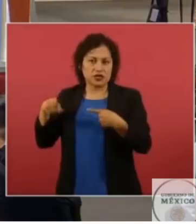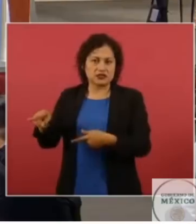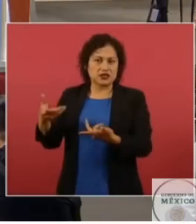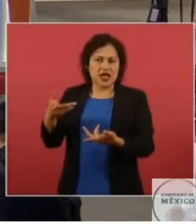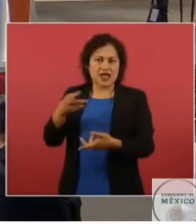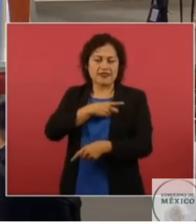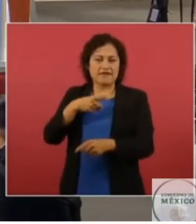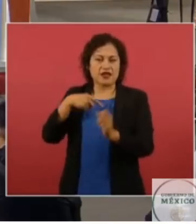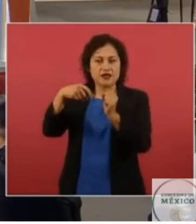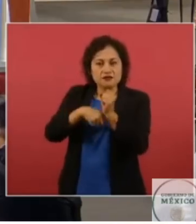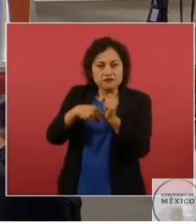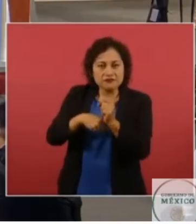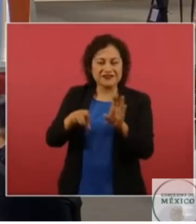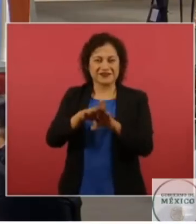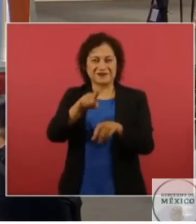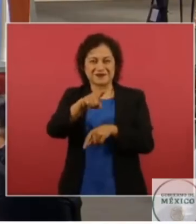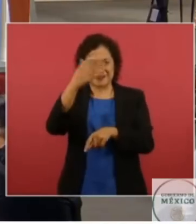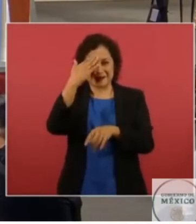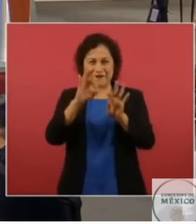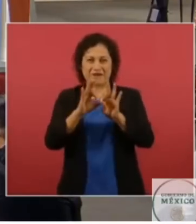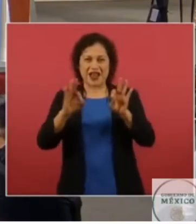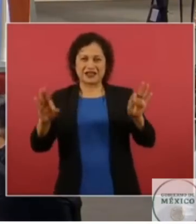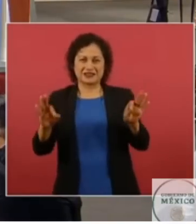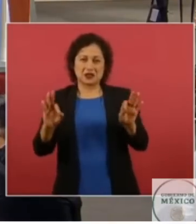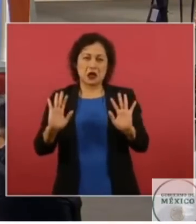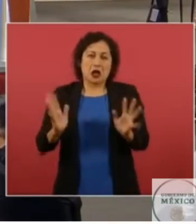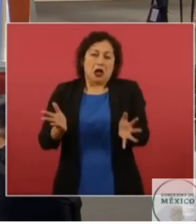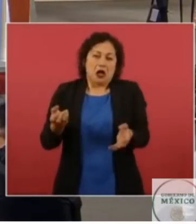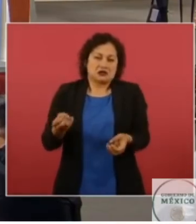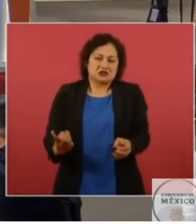Es el haya sido como haya sido.